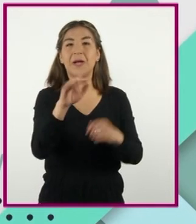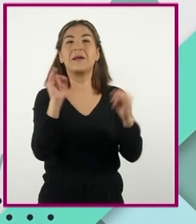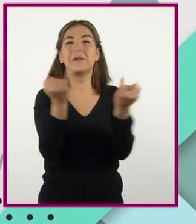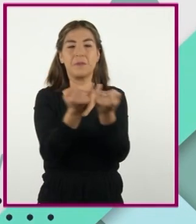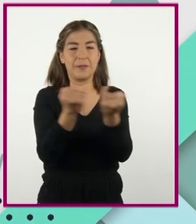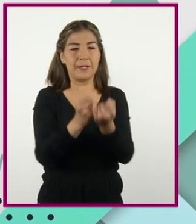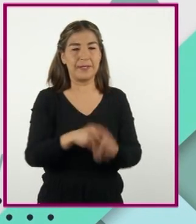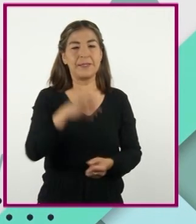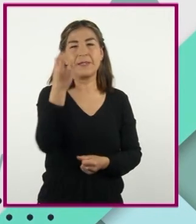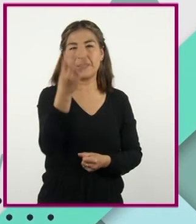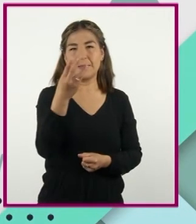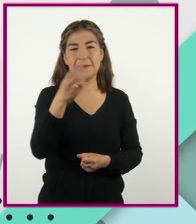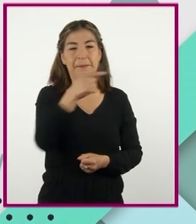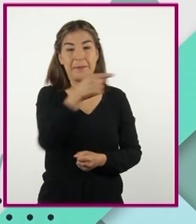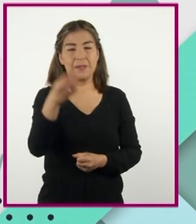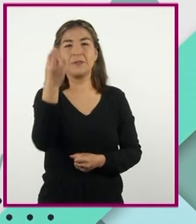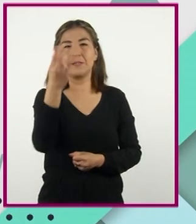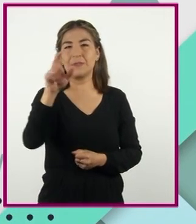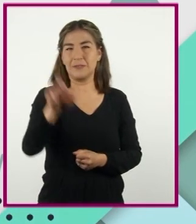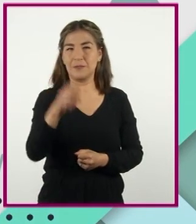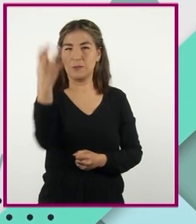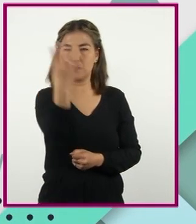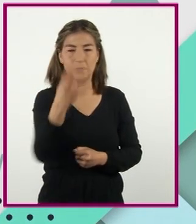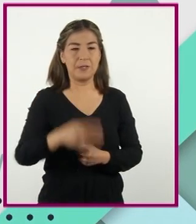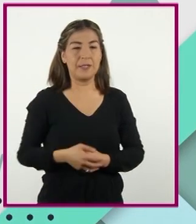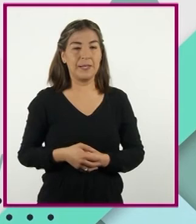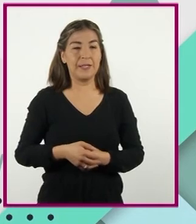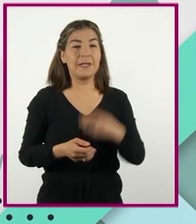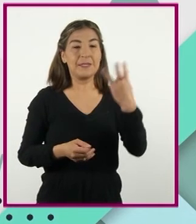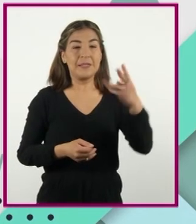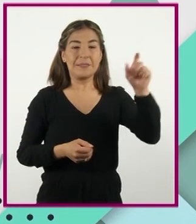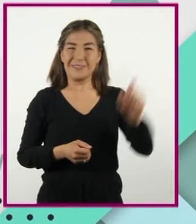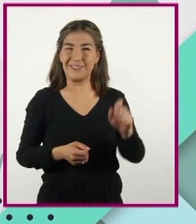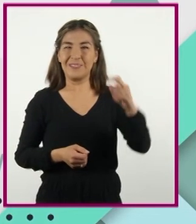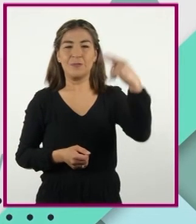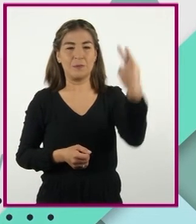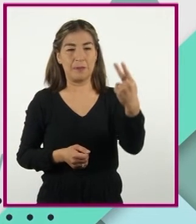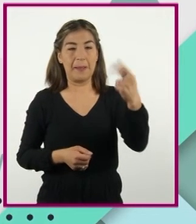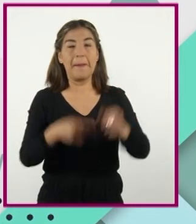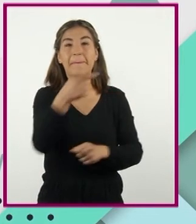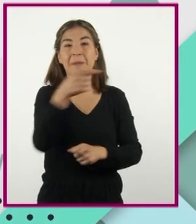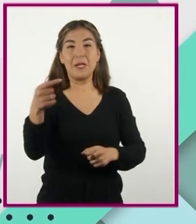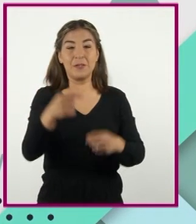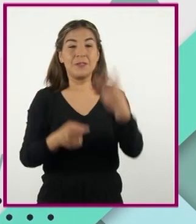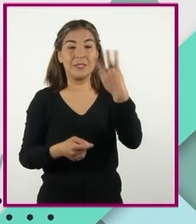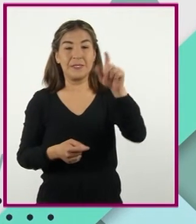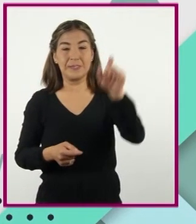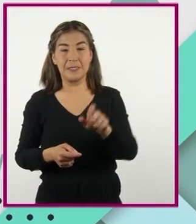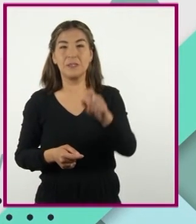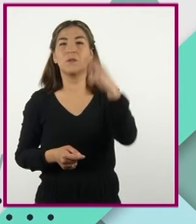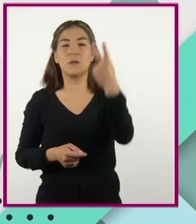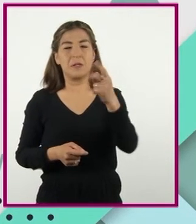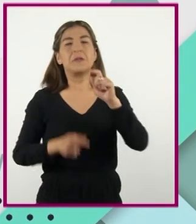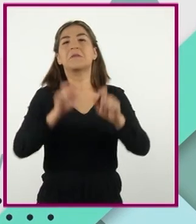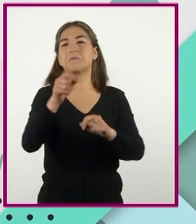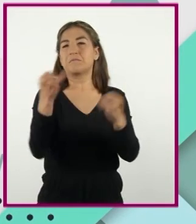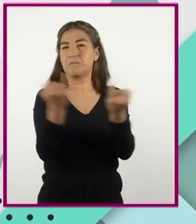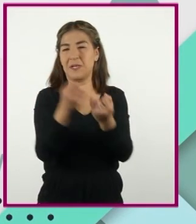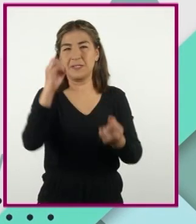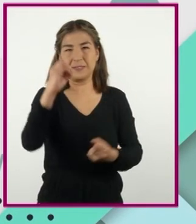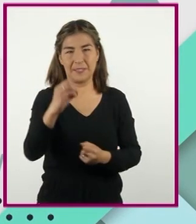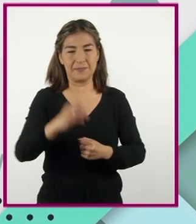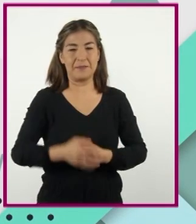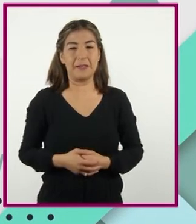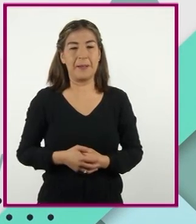menos 3x a la cuarta. 3x al cuadrado menos 3x al cuadrado es igual a 0.